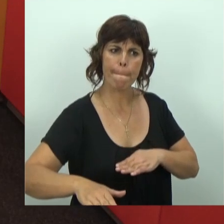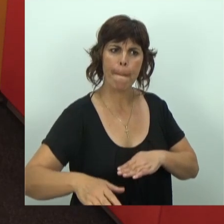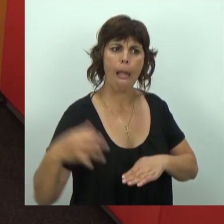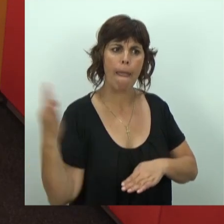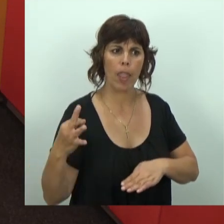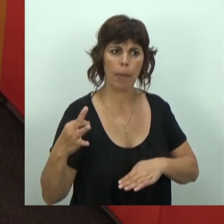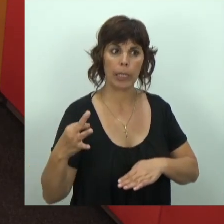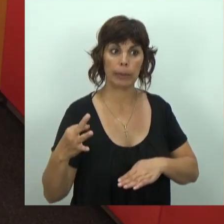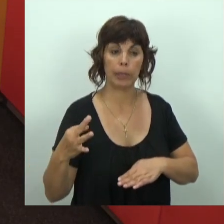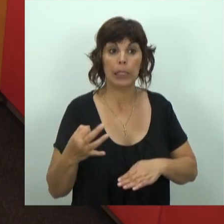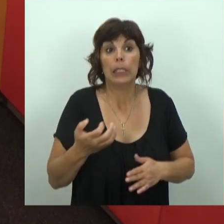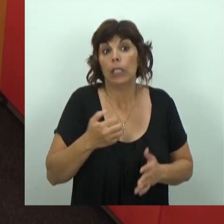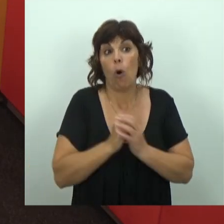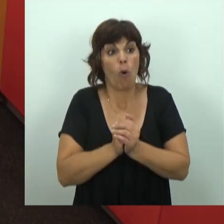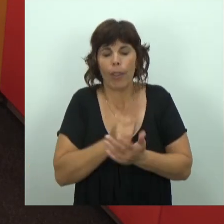esa oración.